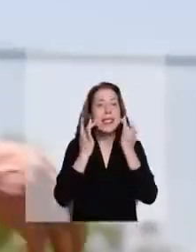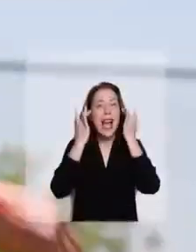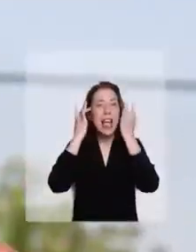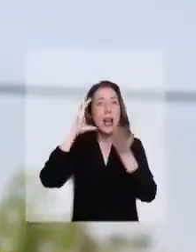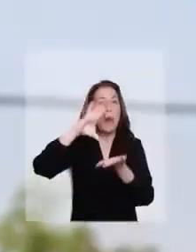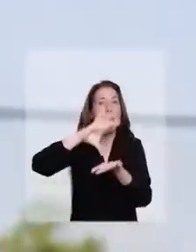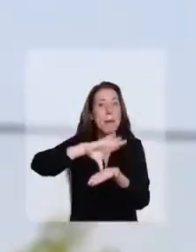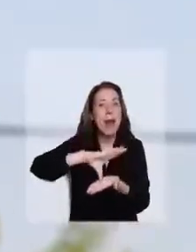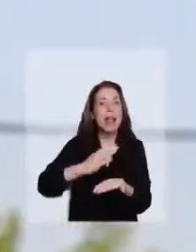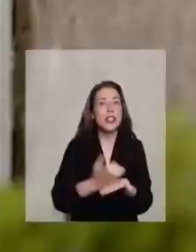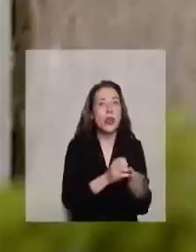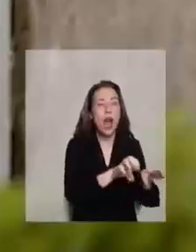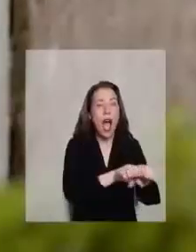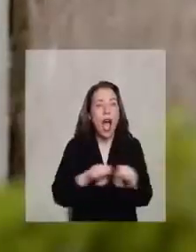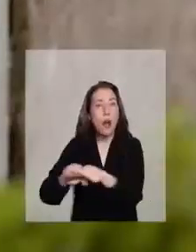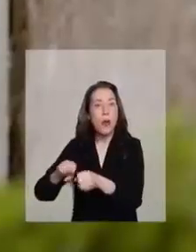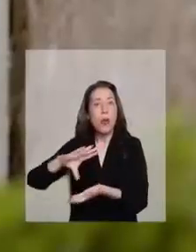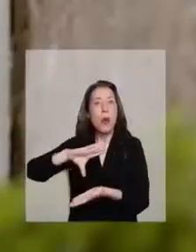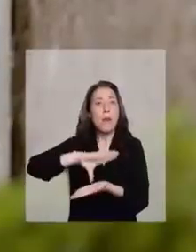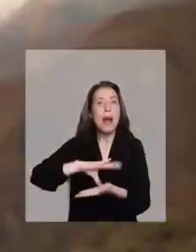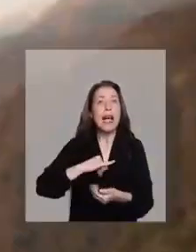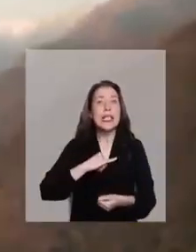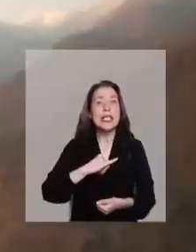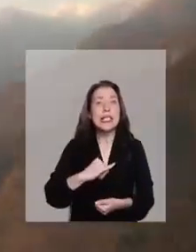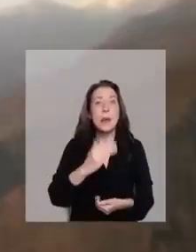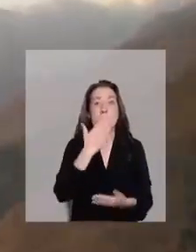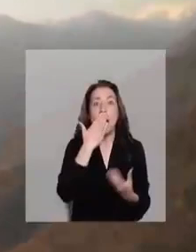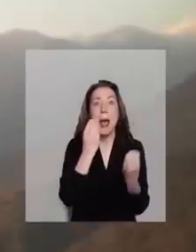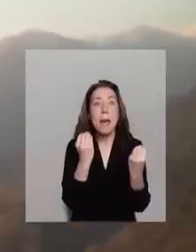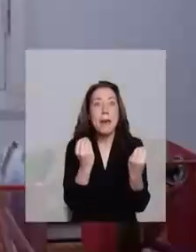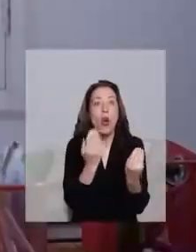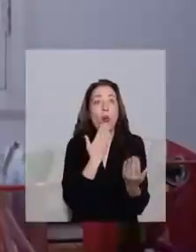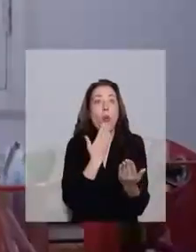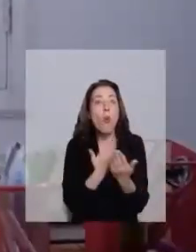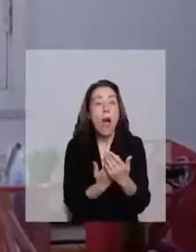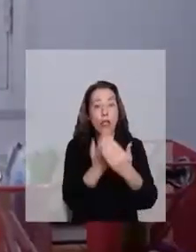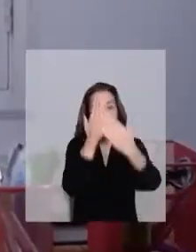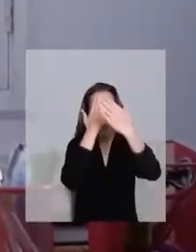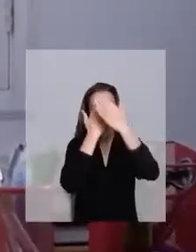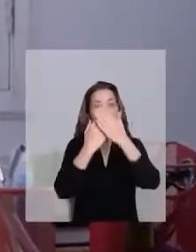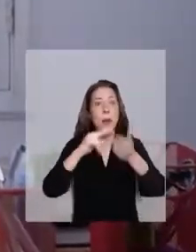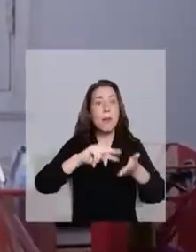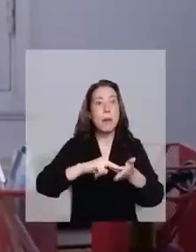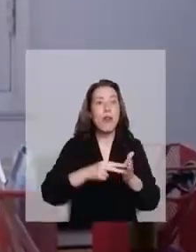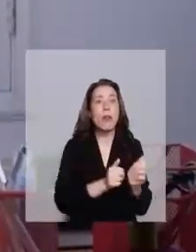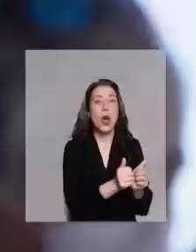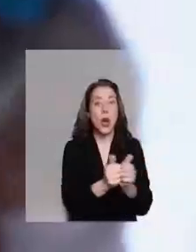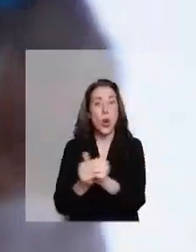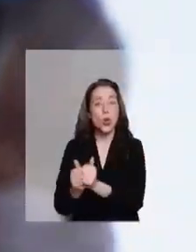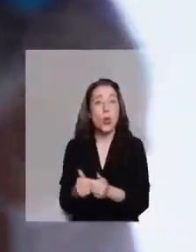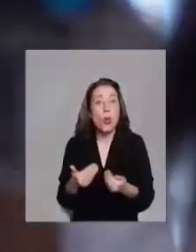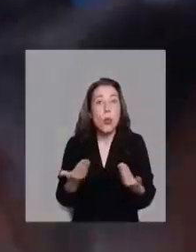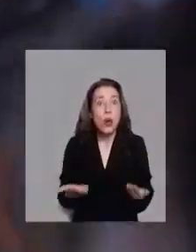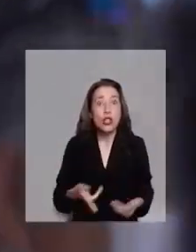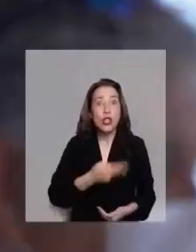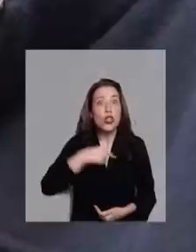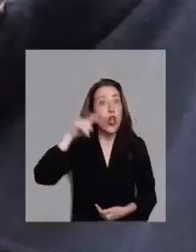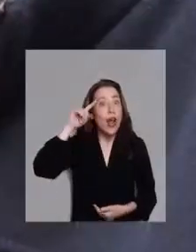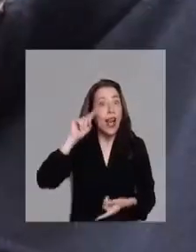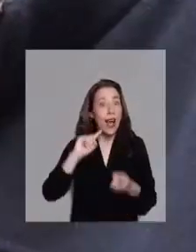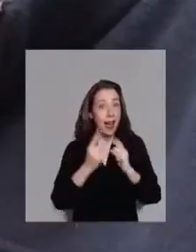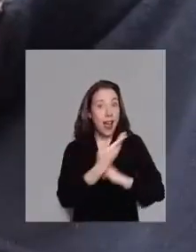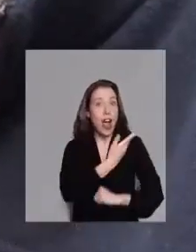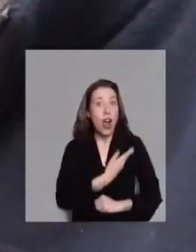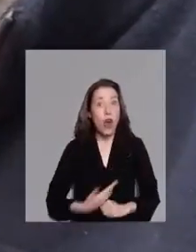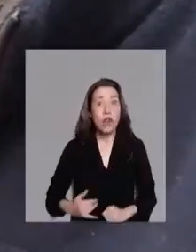alegre, un país que se pone de acuerdo, un país que siempre le va mejor cuando enfrenta los problemas juntos. Por eso creemos que